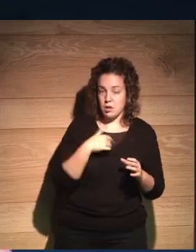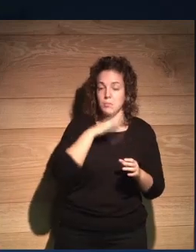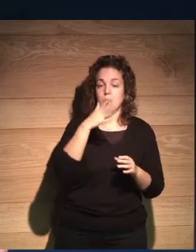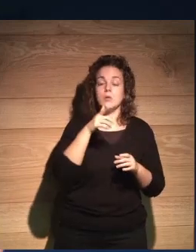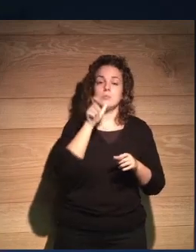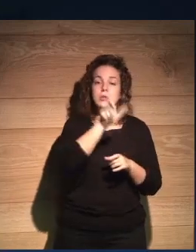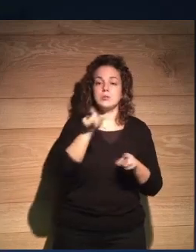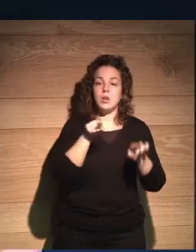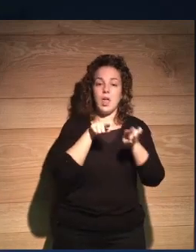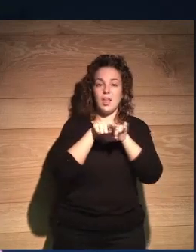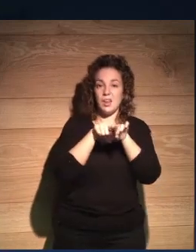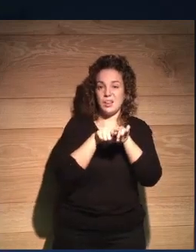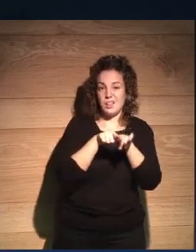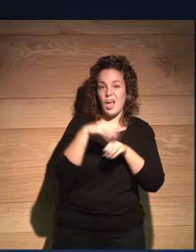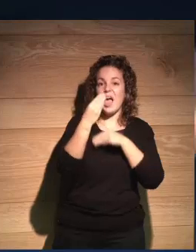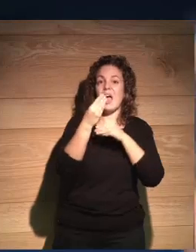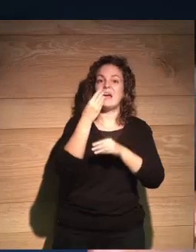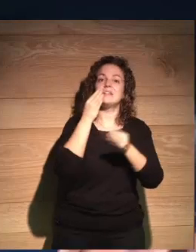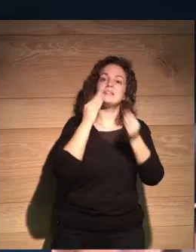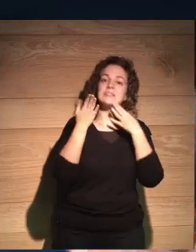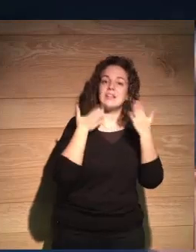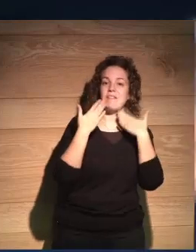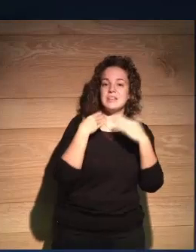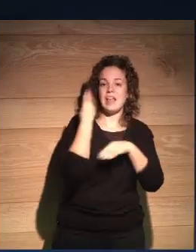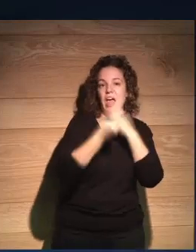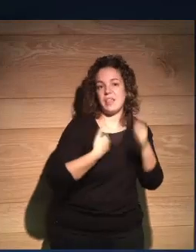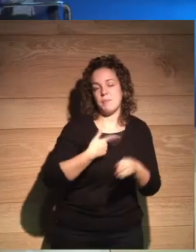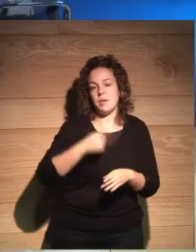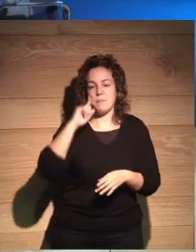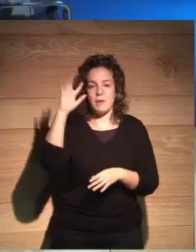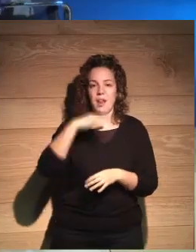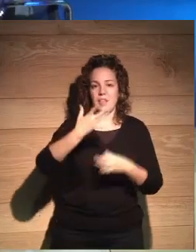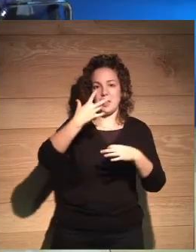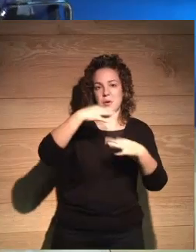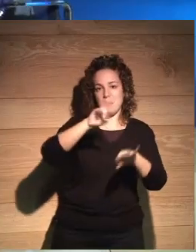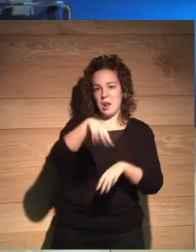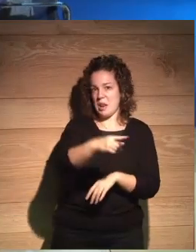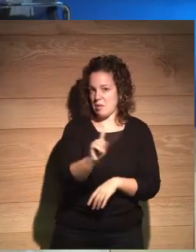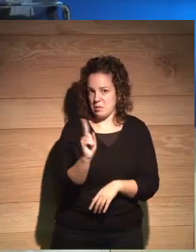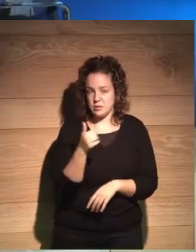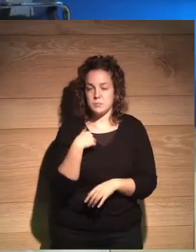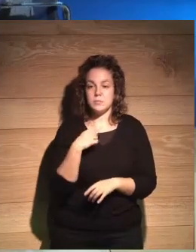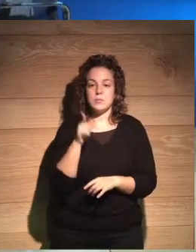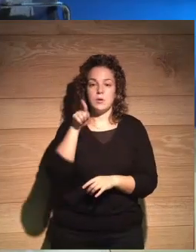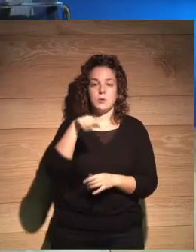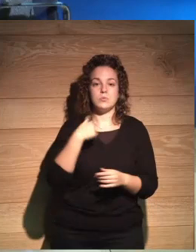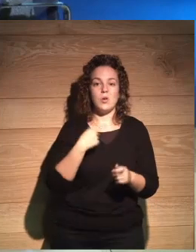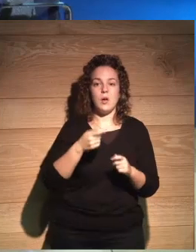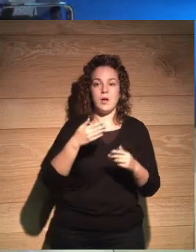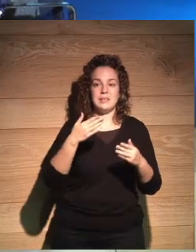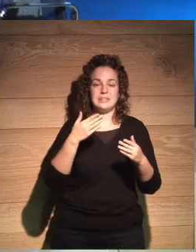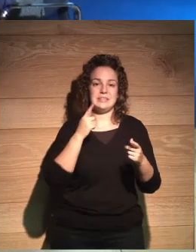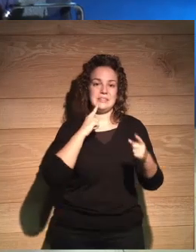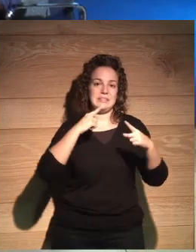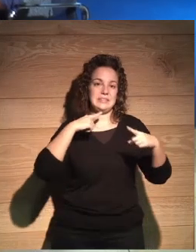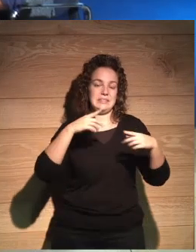hiciera la entrevista, que hubo mucha gente, no me parece normal. Otra cosa es, por ejemplo, ha salido hoy que me han preguntado, ahora en un chat, me han preguntado